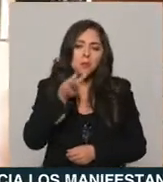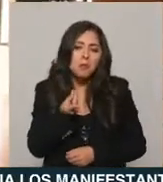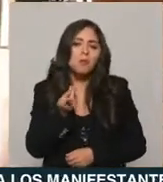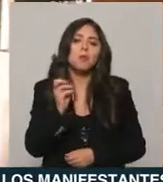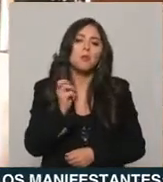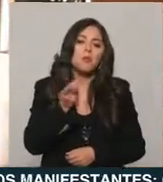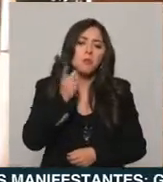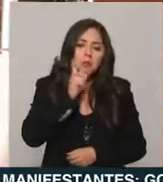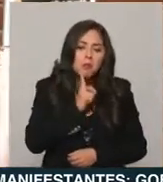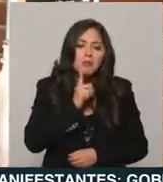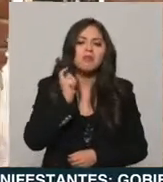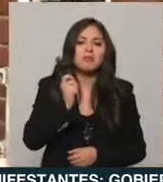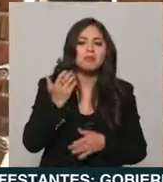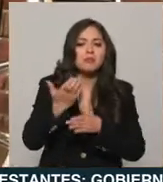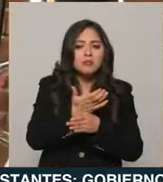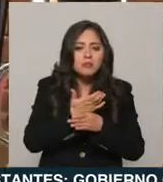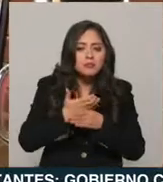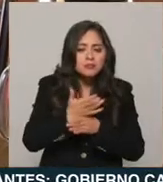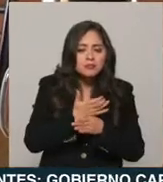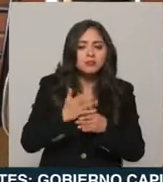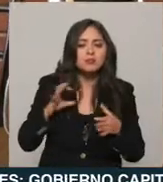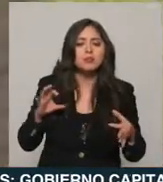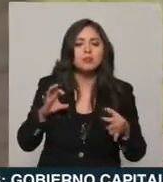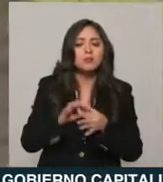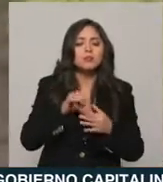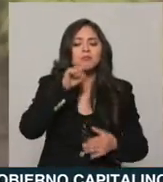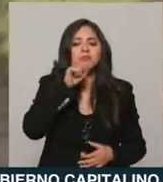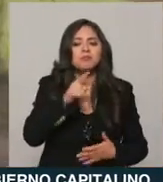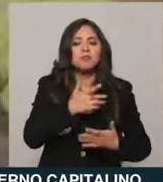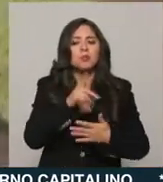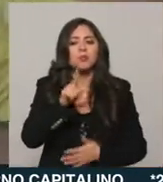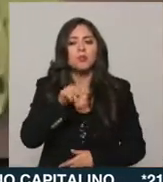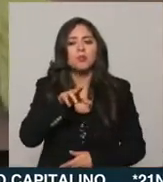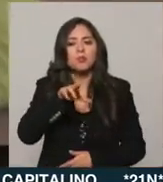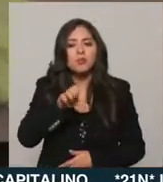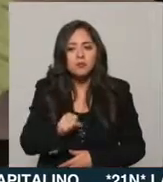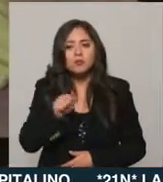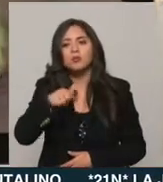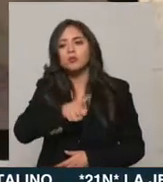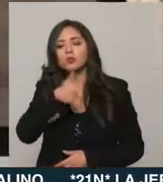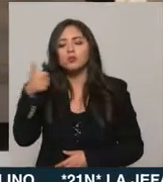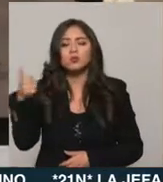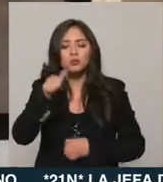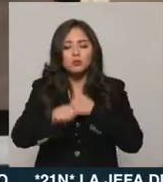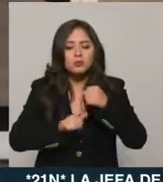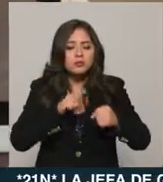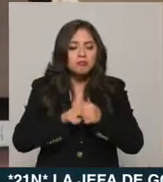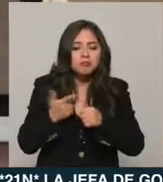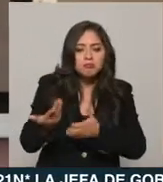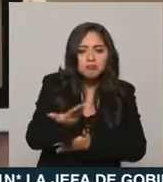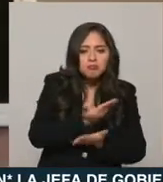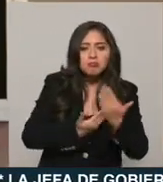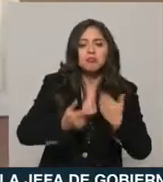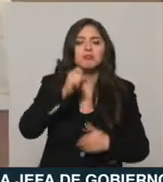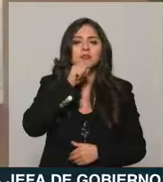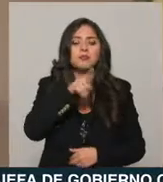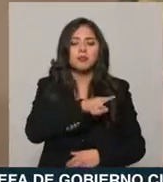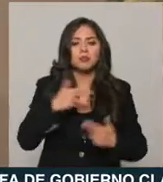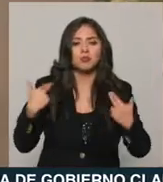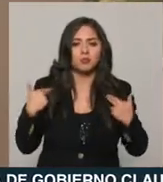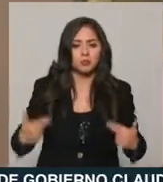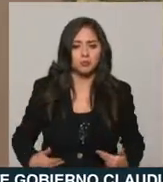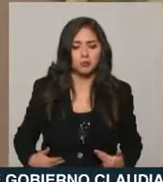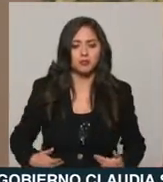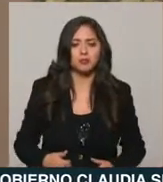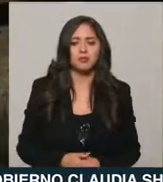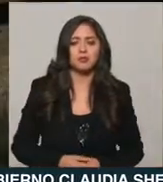el café también se hace con el amor que Lucas siempre ofreció a otros animales y a los humanos. Estoy echando lo